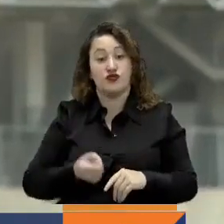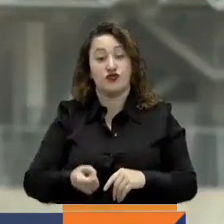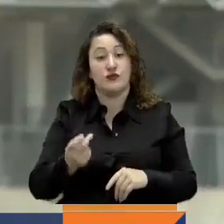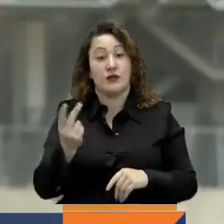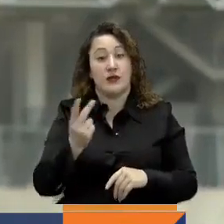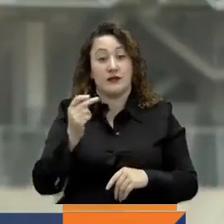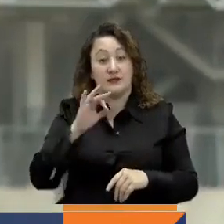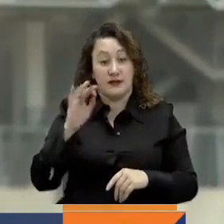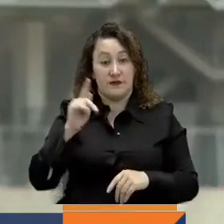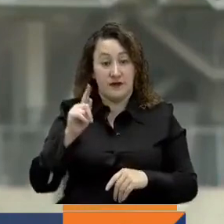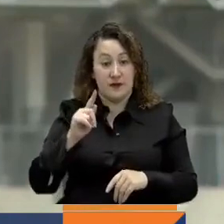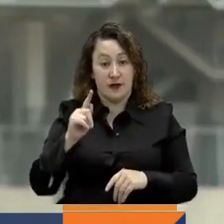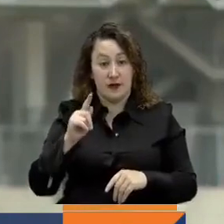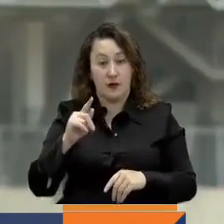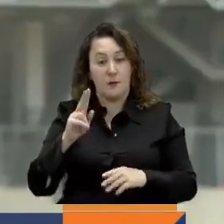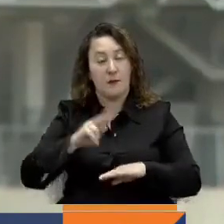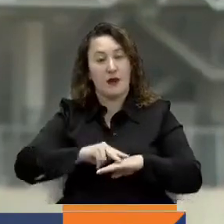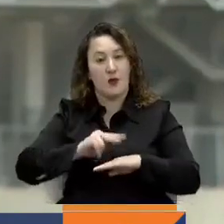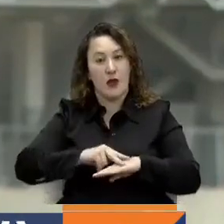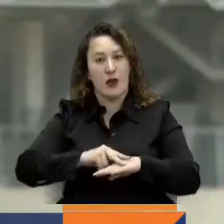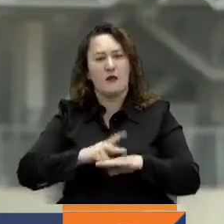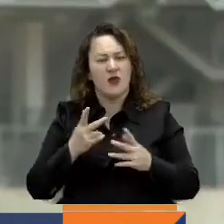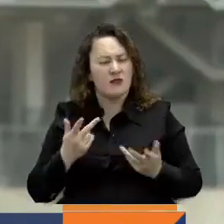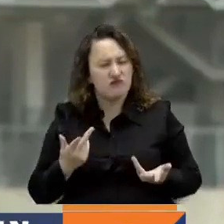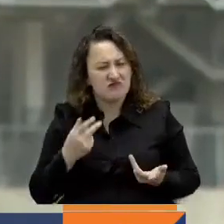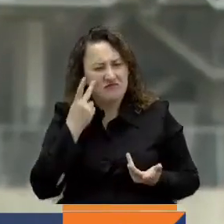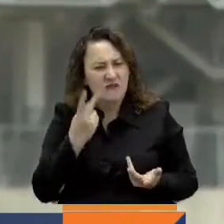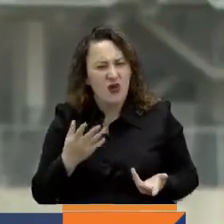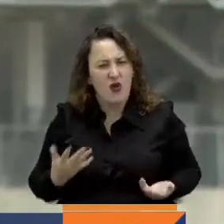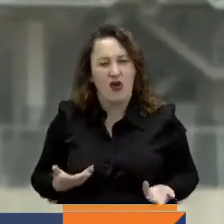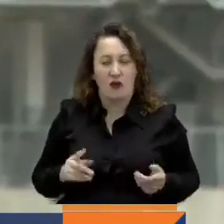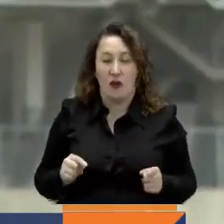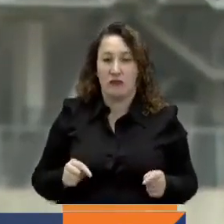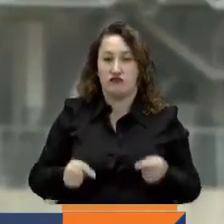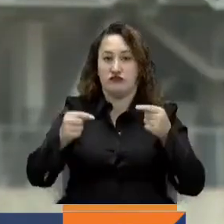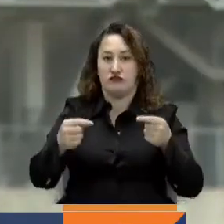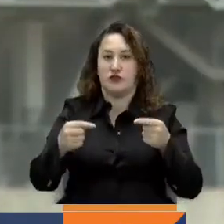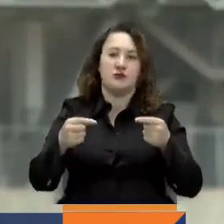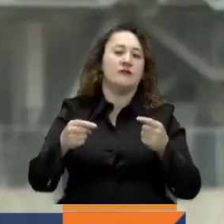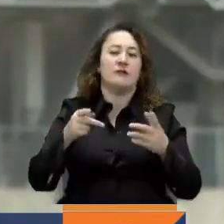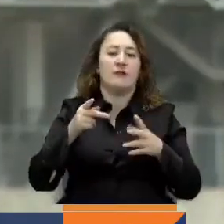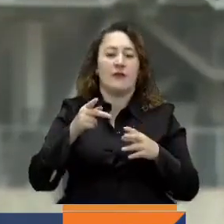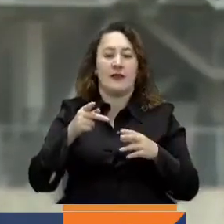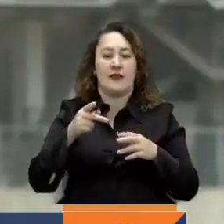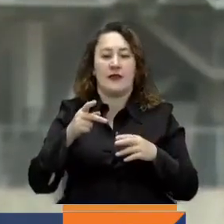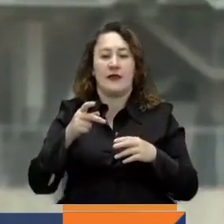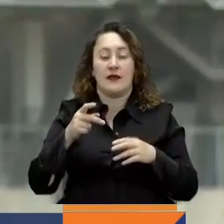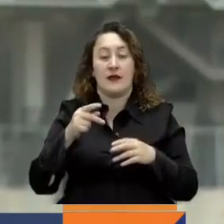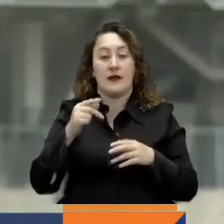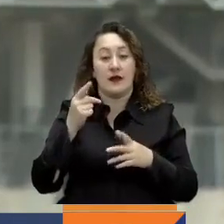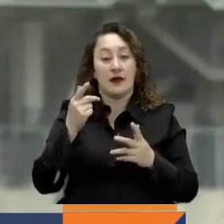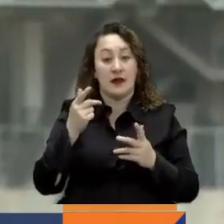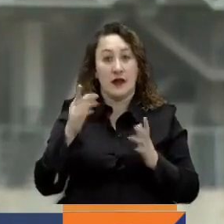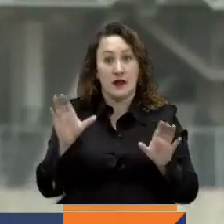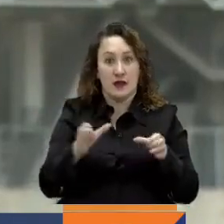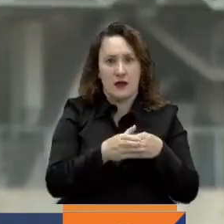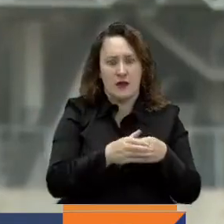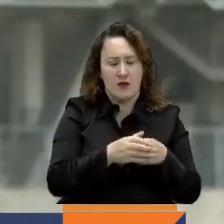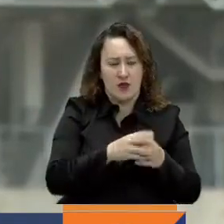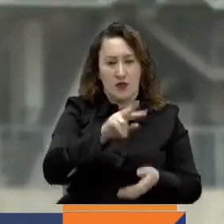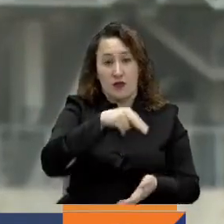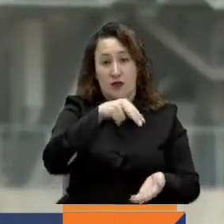Paraguay. Pero veamos un poco de cómo va a ser esta confrontación entre Charrúas y la Tricolor, un equipo que viene de ser protagonista en